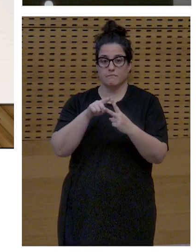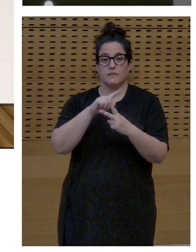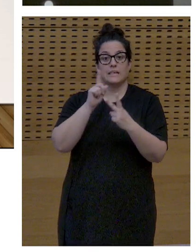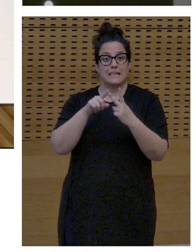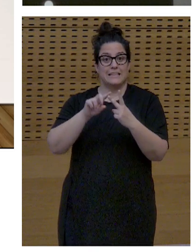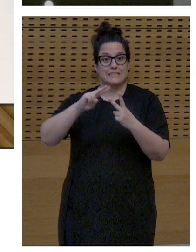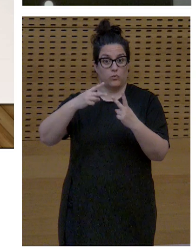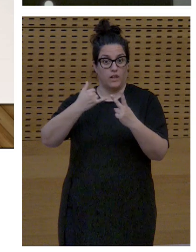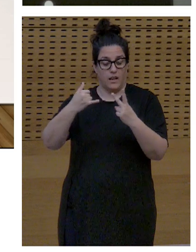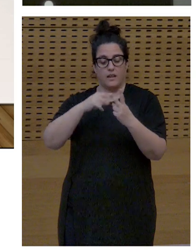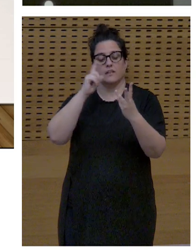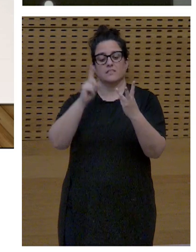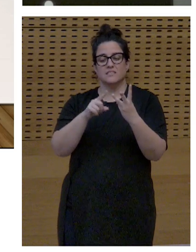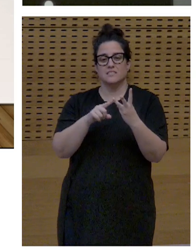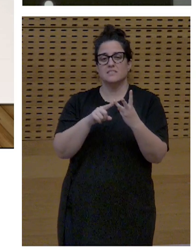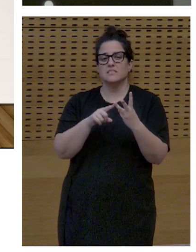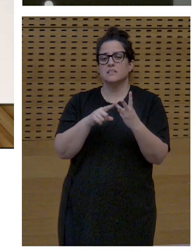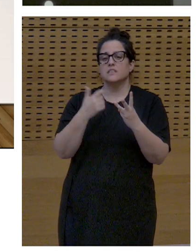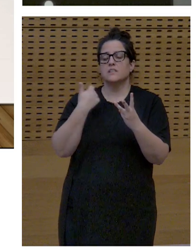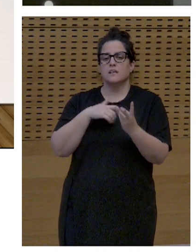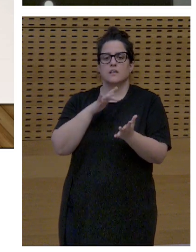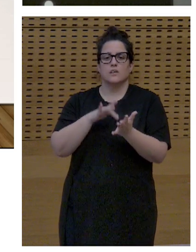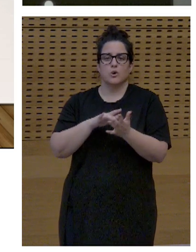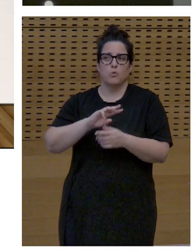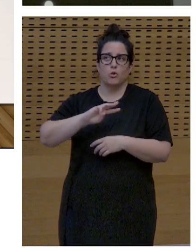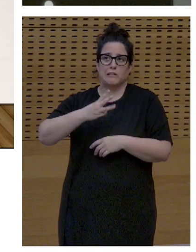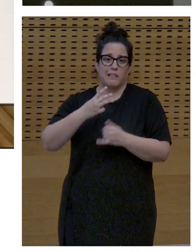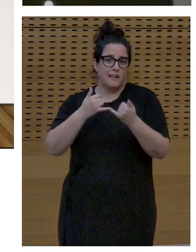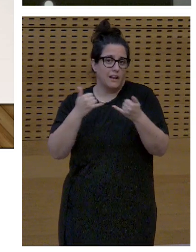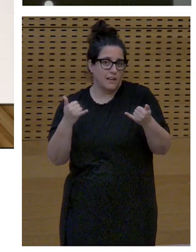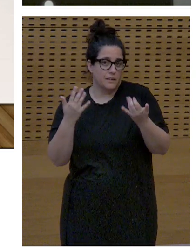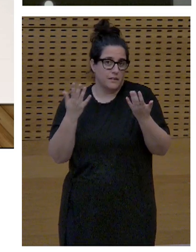llama, bueno, pues podríamos llamarles de tercera línea.